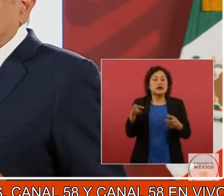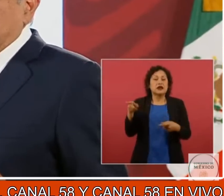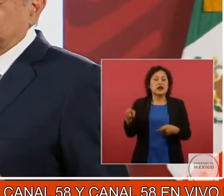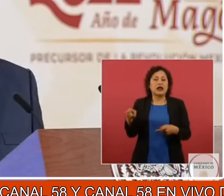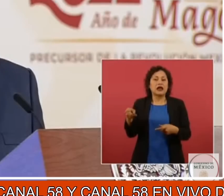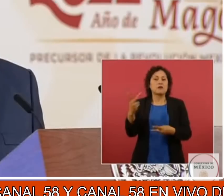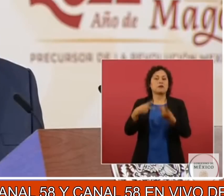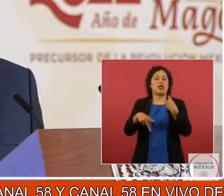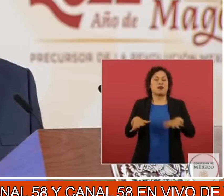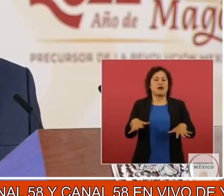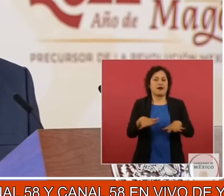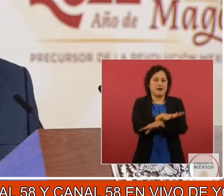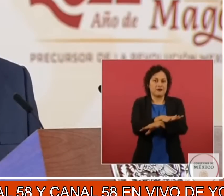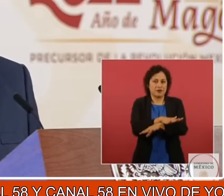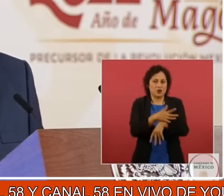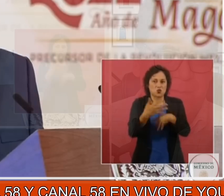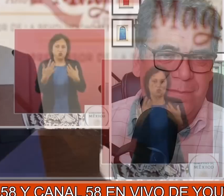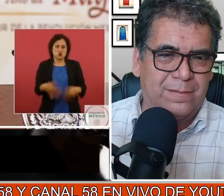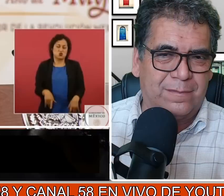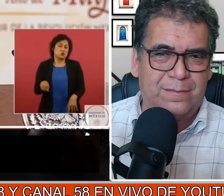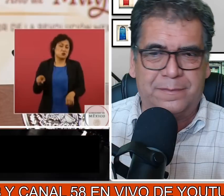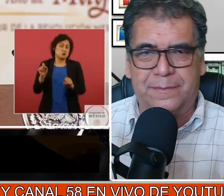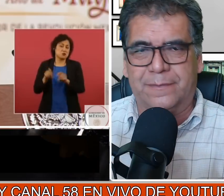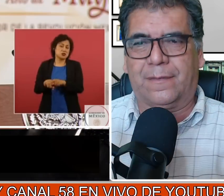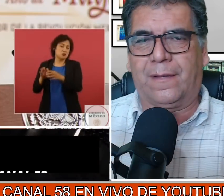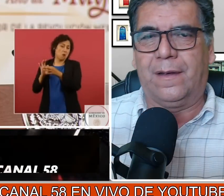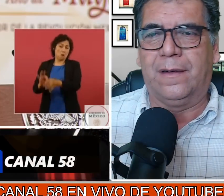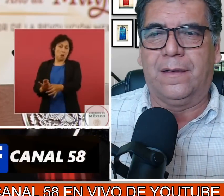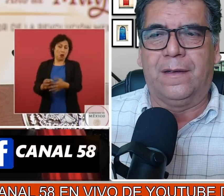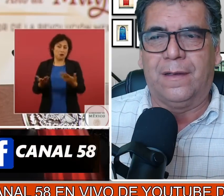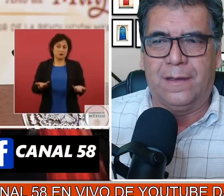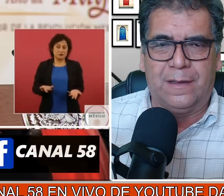Y siguió con lo mismo.